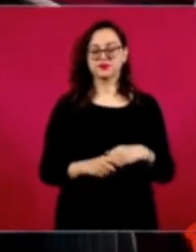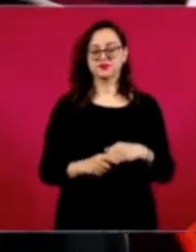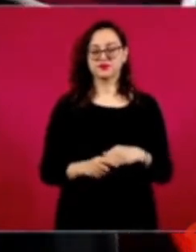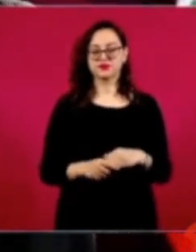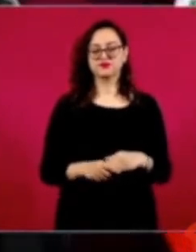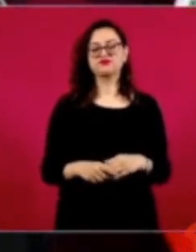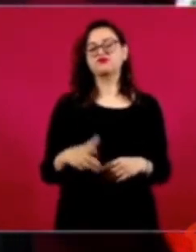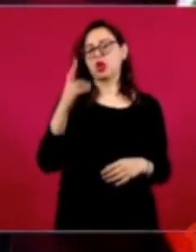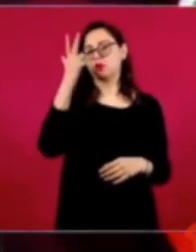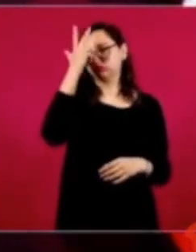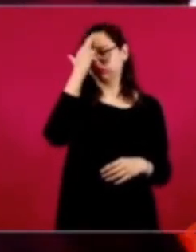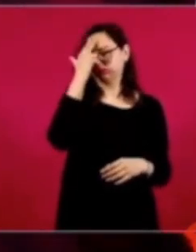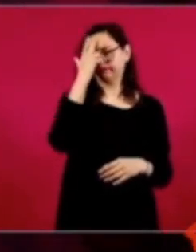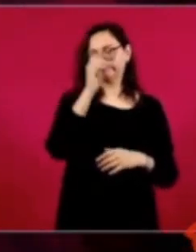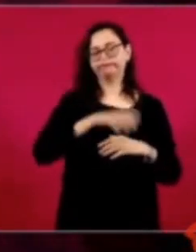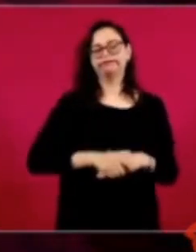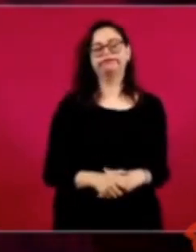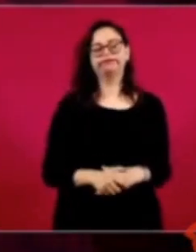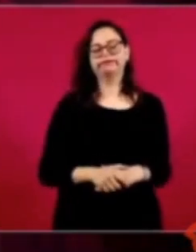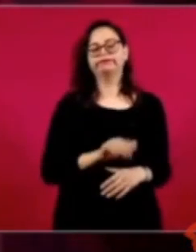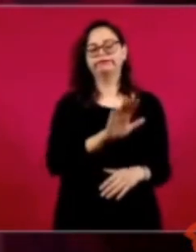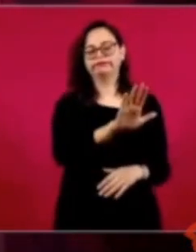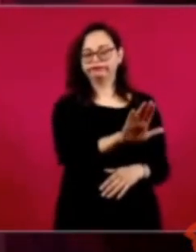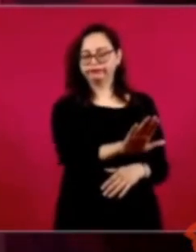te doy un consejo,